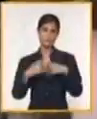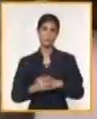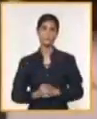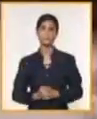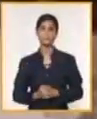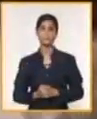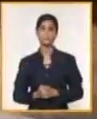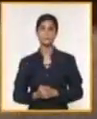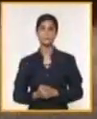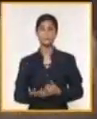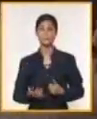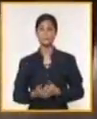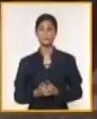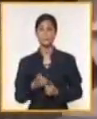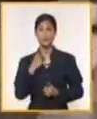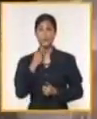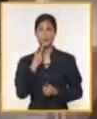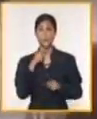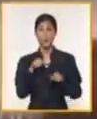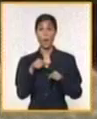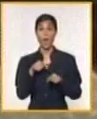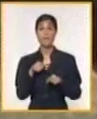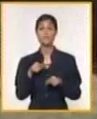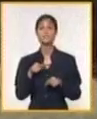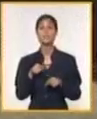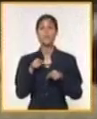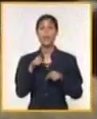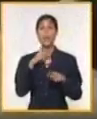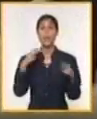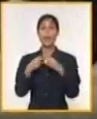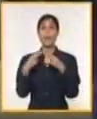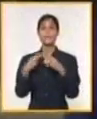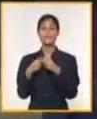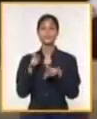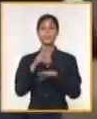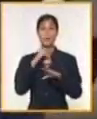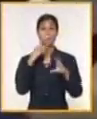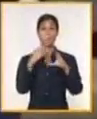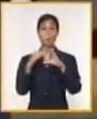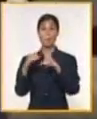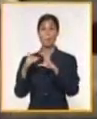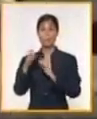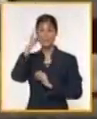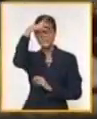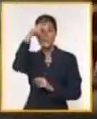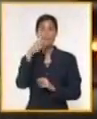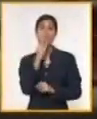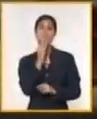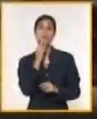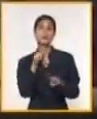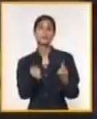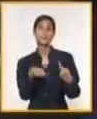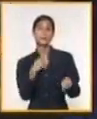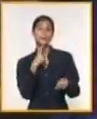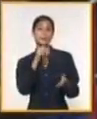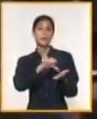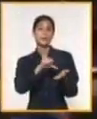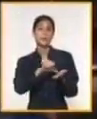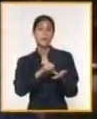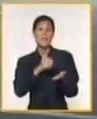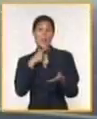Tras acortar su estancia en la cumbre del G7, los mensajes de Donald Trump en torno al conflicto entre Israel e Irán han sido ambiguos,